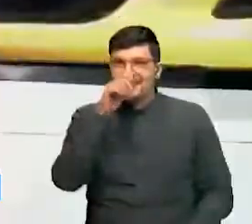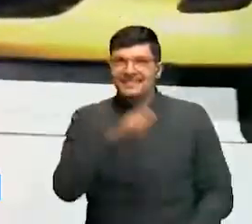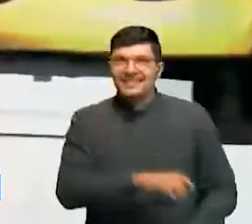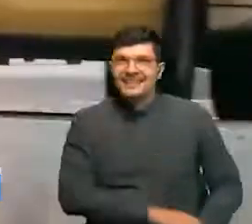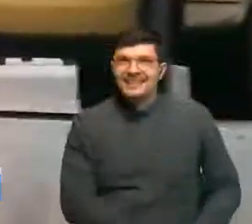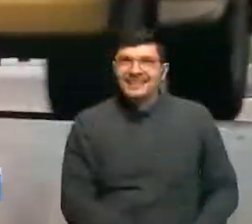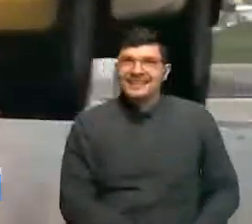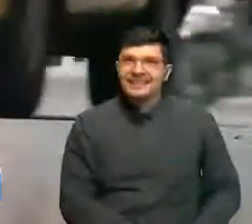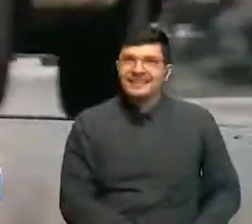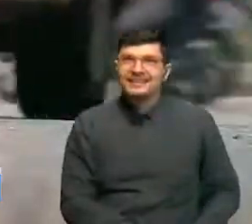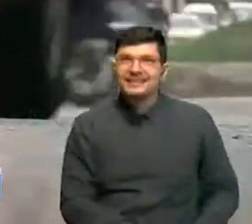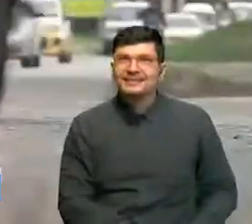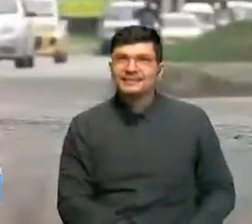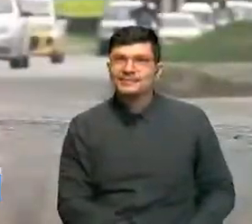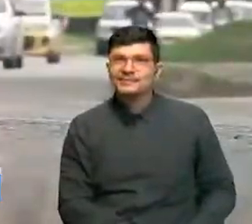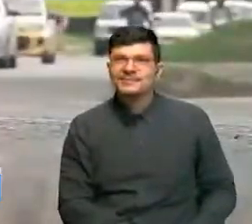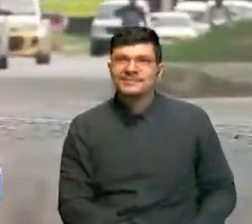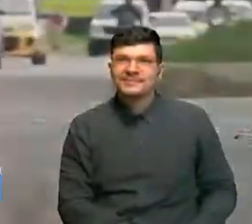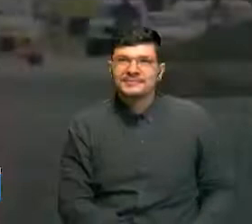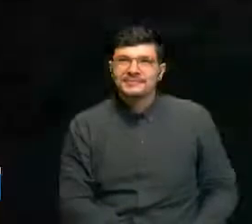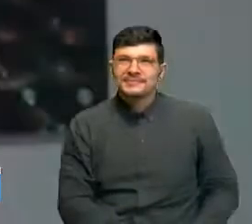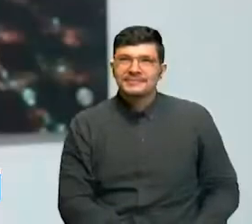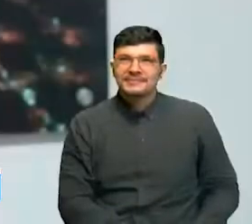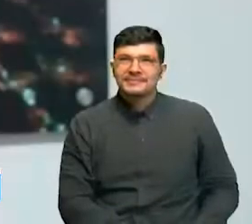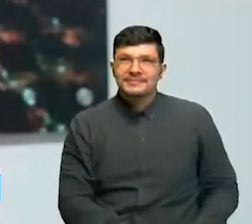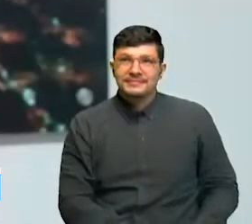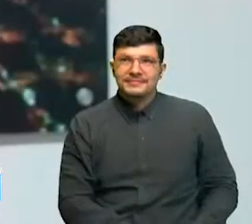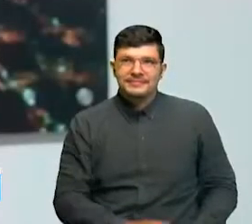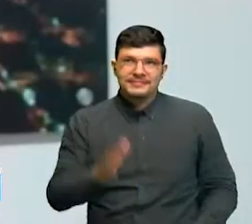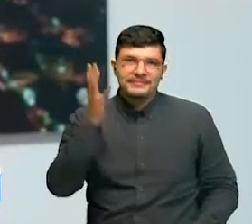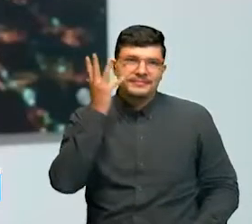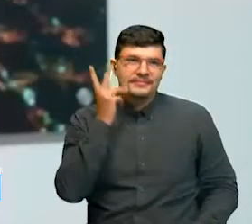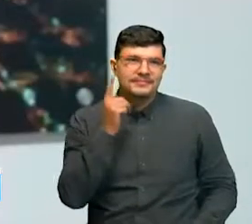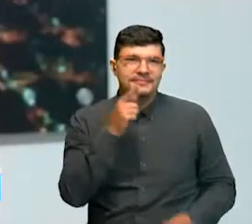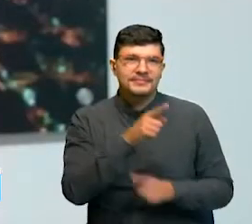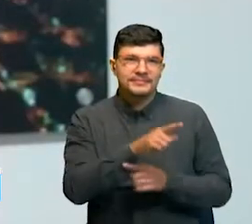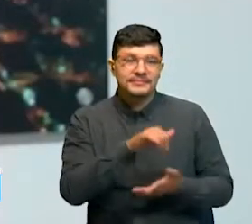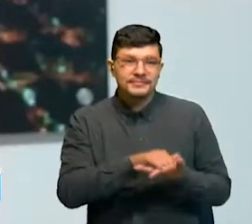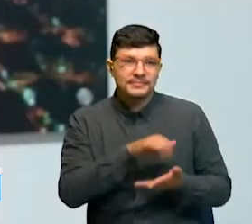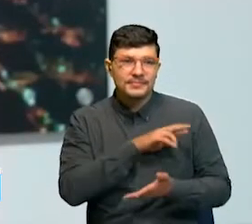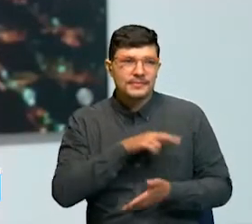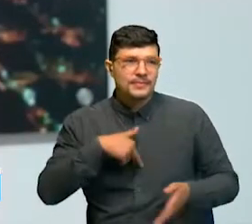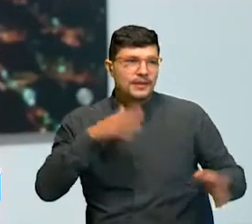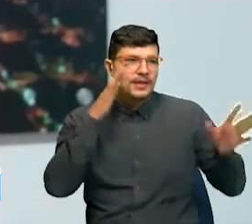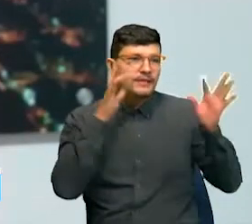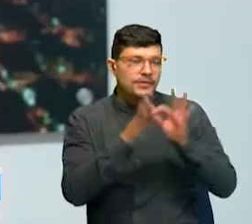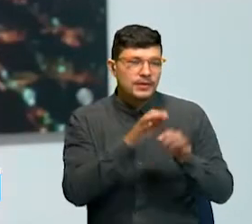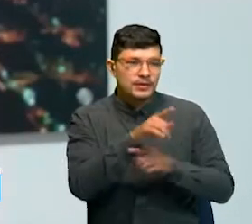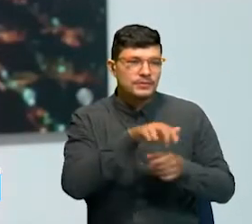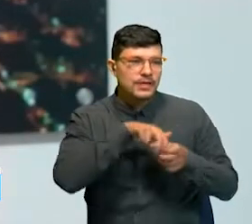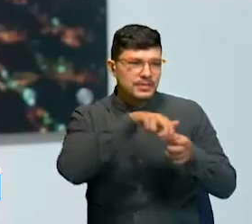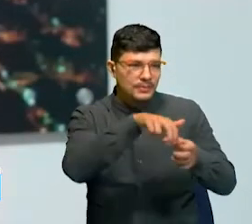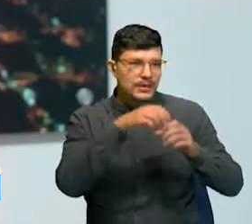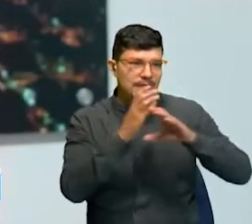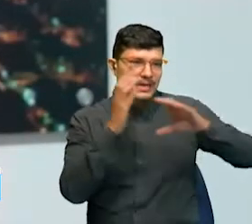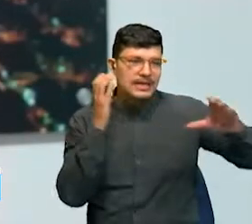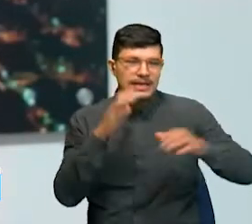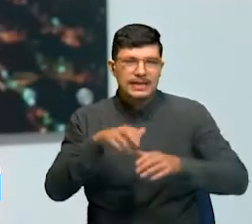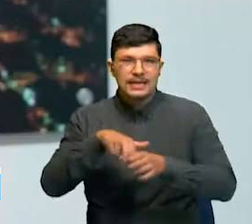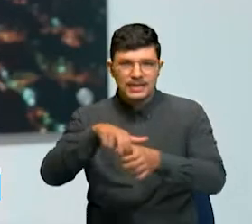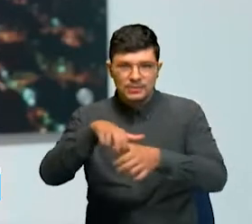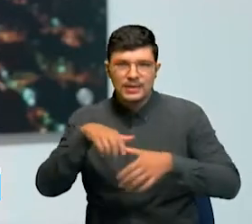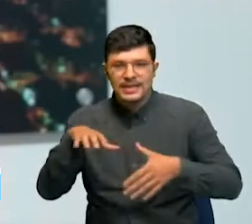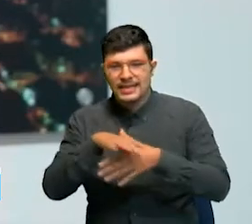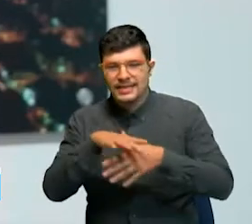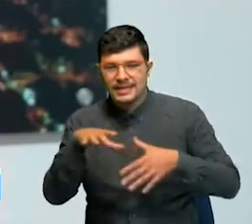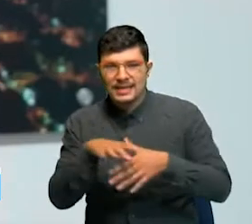Con el Día Sin Carro logramos priorizar. Salió la flota de transporte colectivo, salió la flota del transporte masivo y se nos